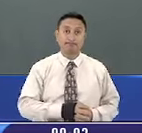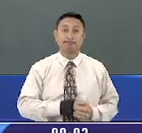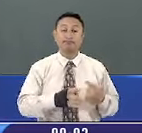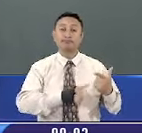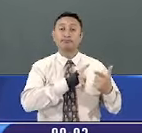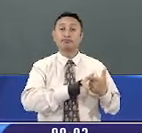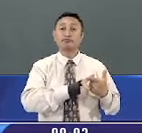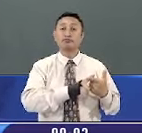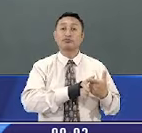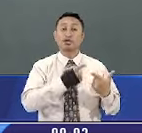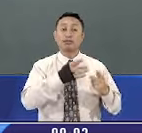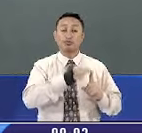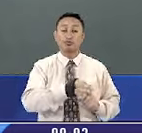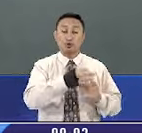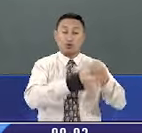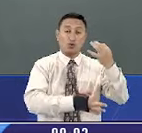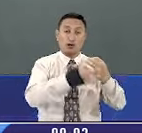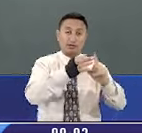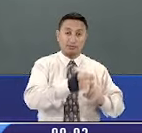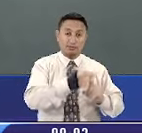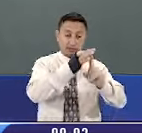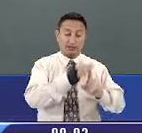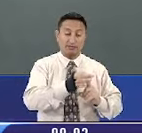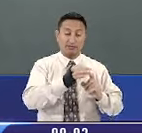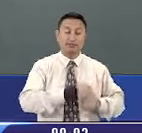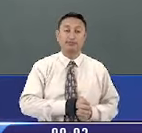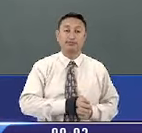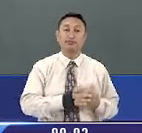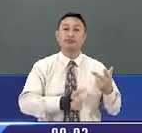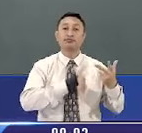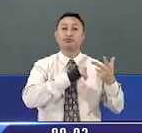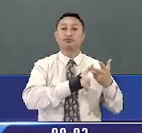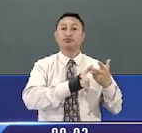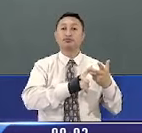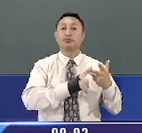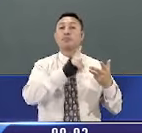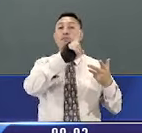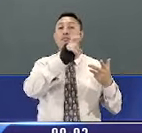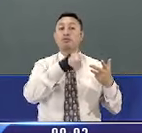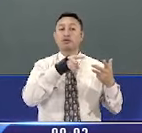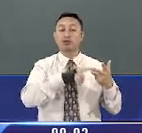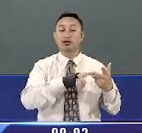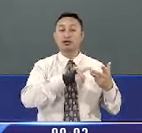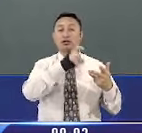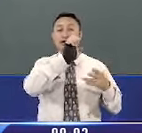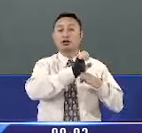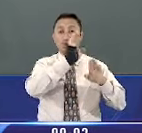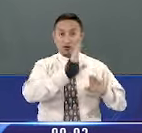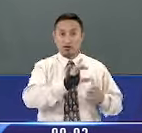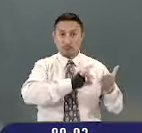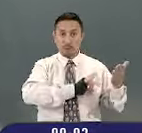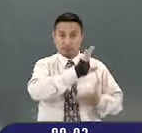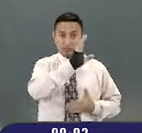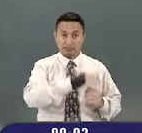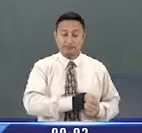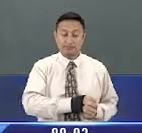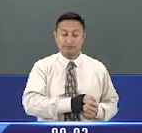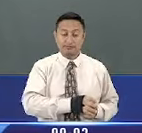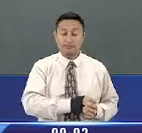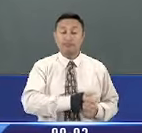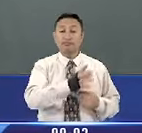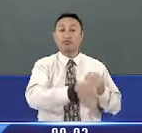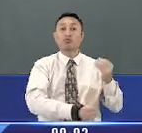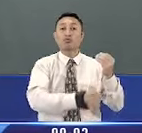las judicaturas especializadas en materia constitucional y finalmente la pregunta relacionada con la extradición de ecuatorianos. Y adicionalmente hay que